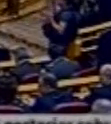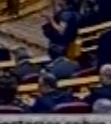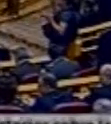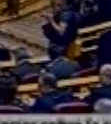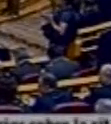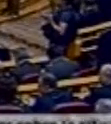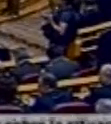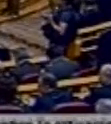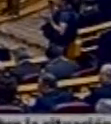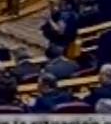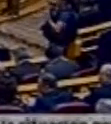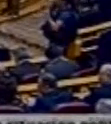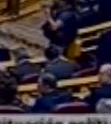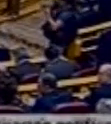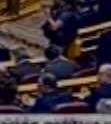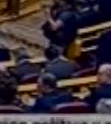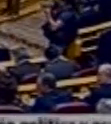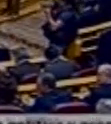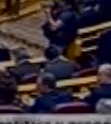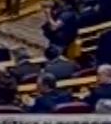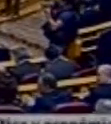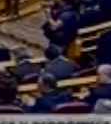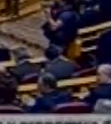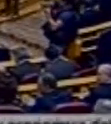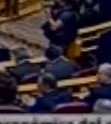según anunció hace unos días.